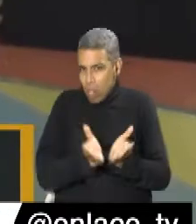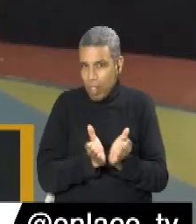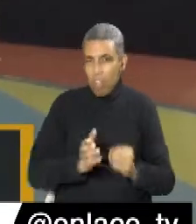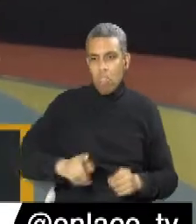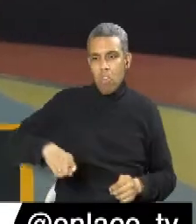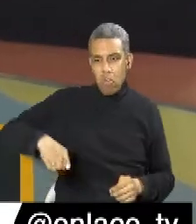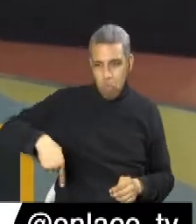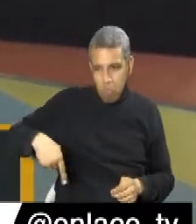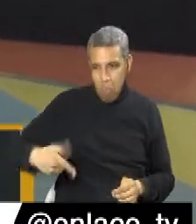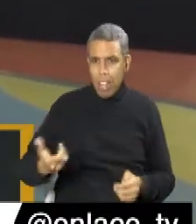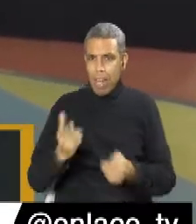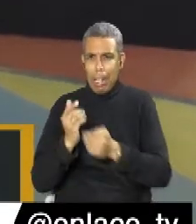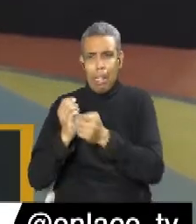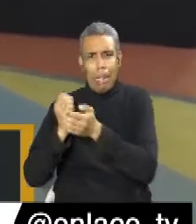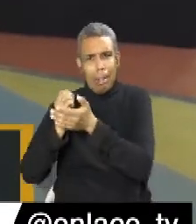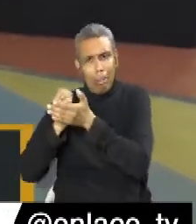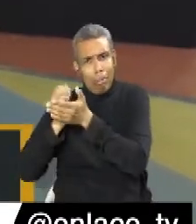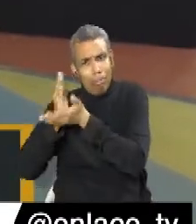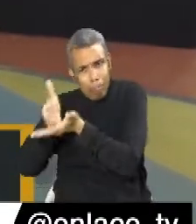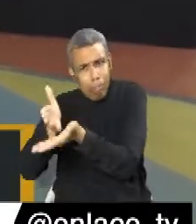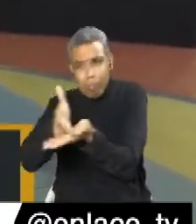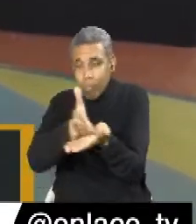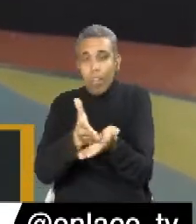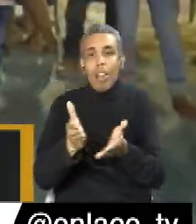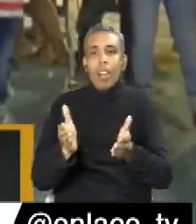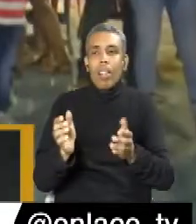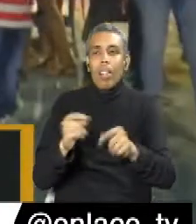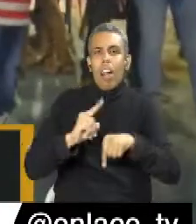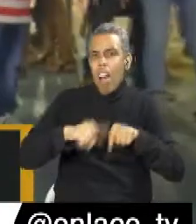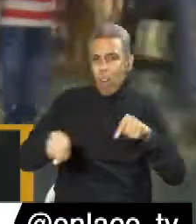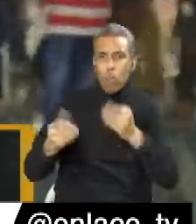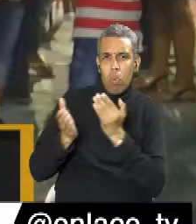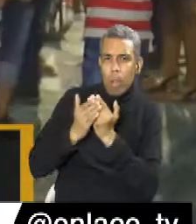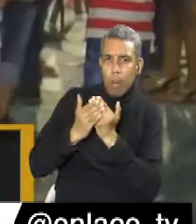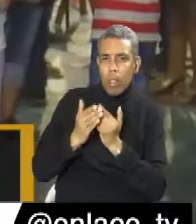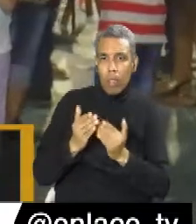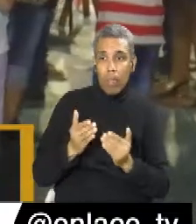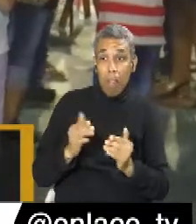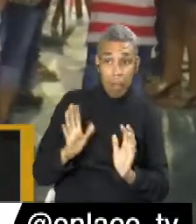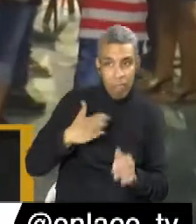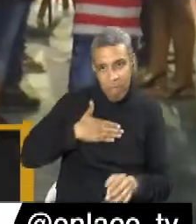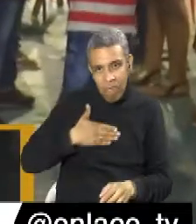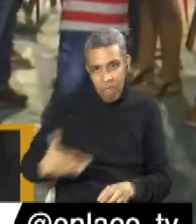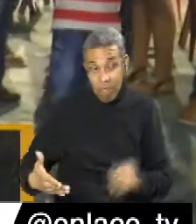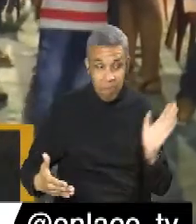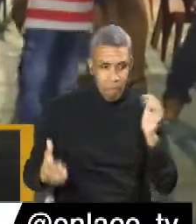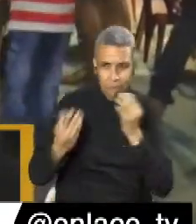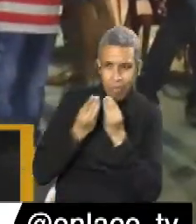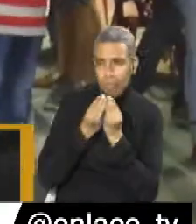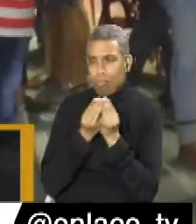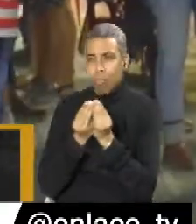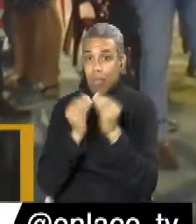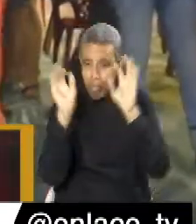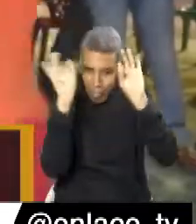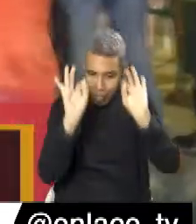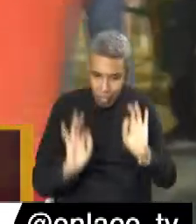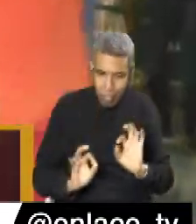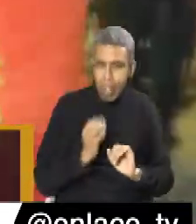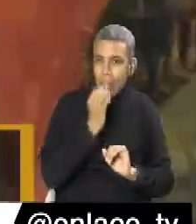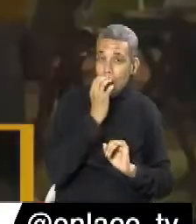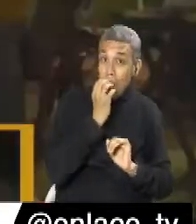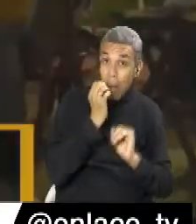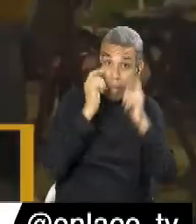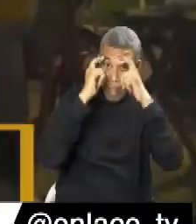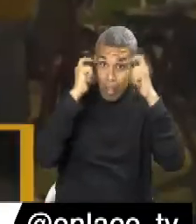Hay colegios que la solicitan, entonces nosotros como Secretaría de Medio Ambiente hacemos como ese enlace